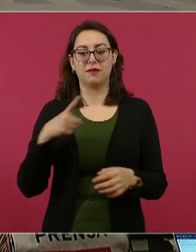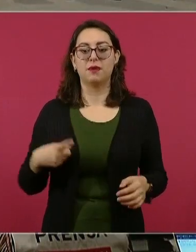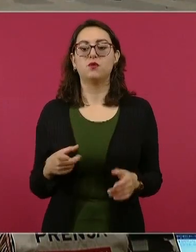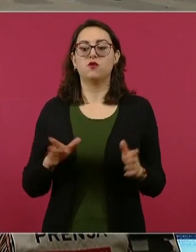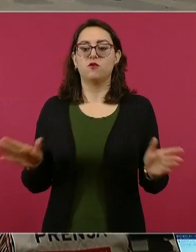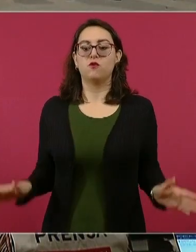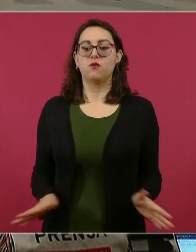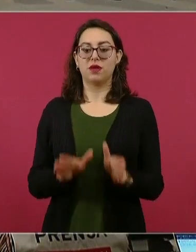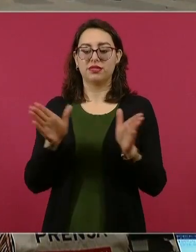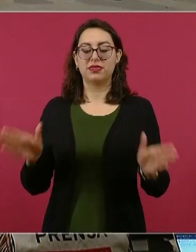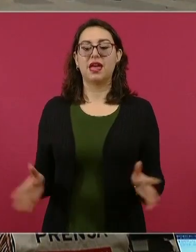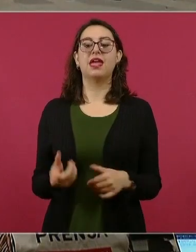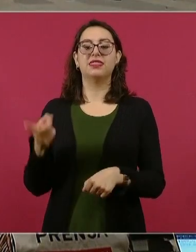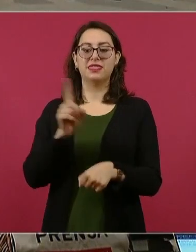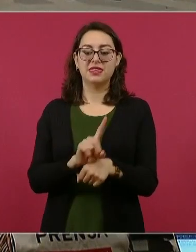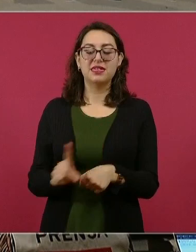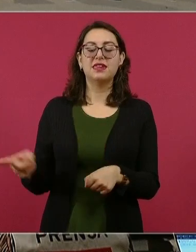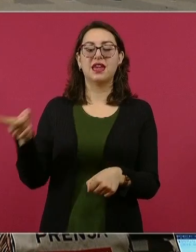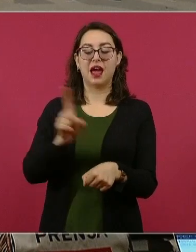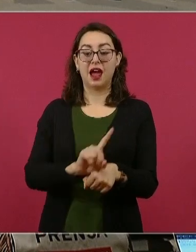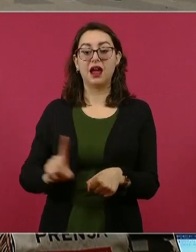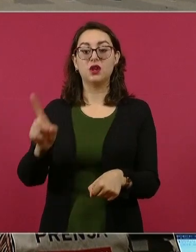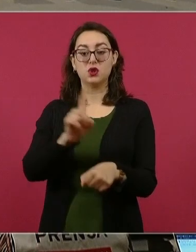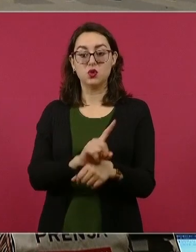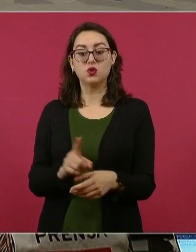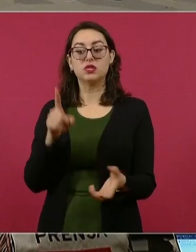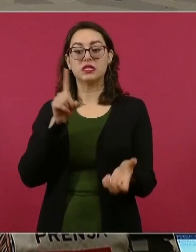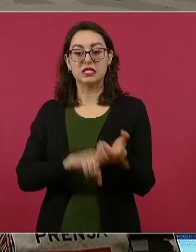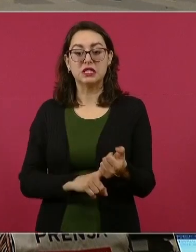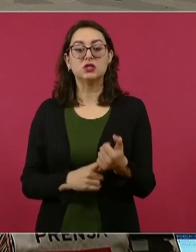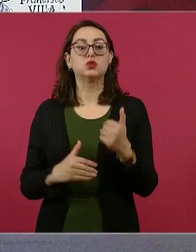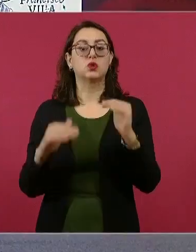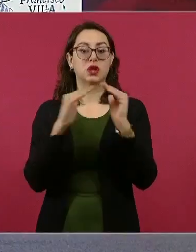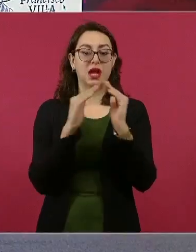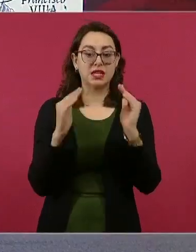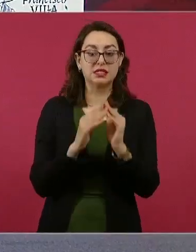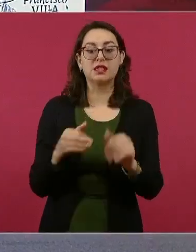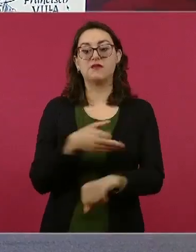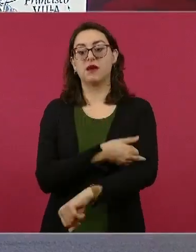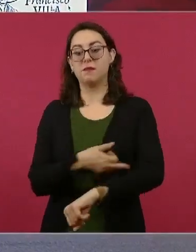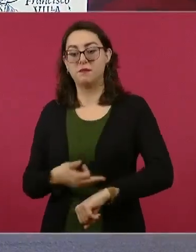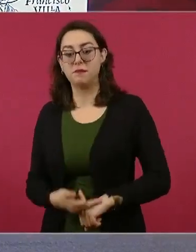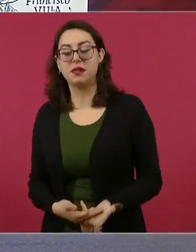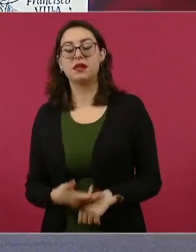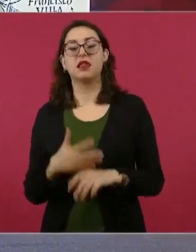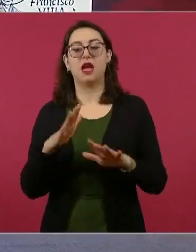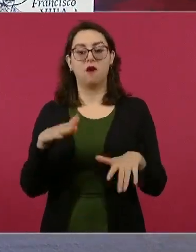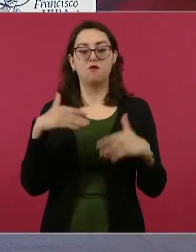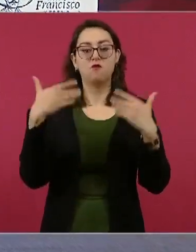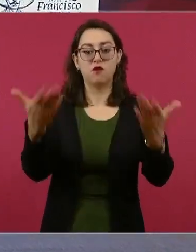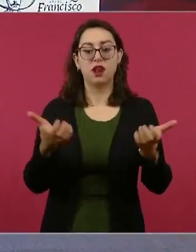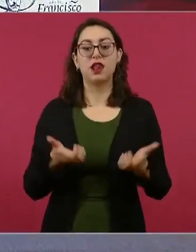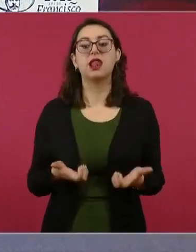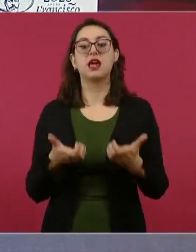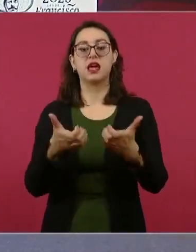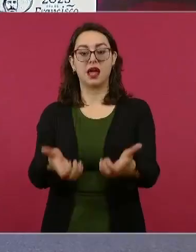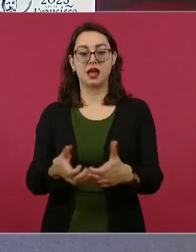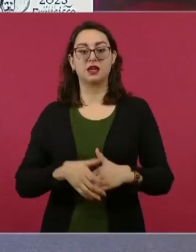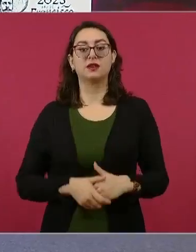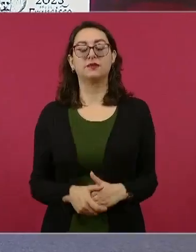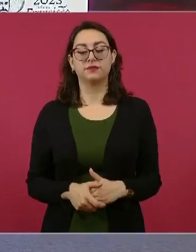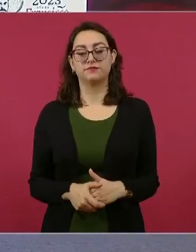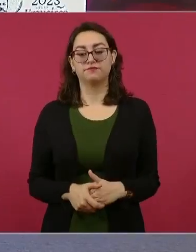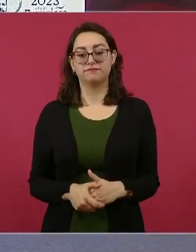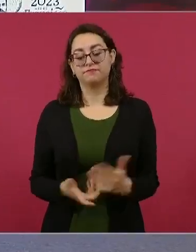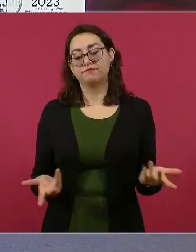todos los días desde el aula, pero también en las casas, en las familias y en los espacios públicos. Por eso, ahora les tenemos